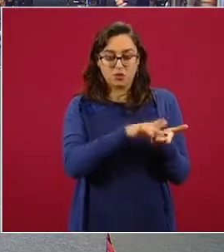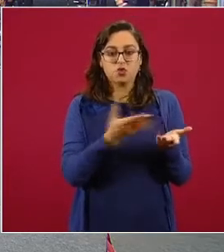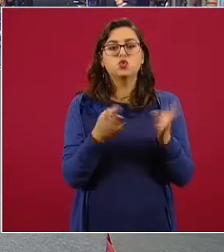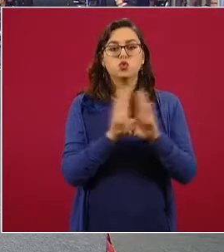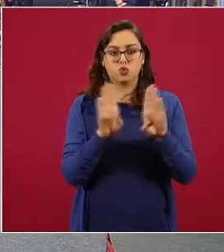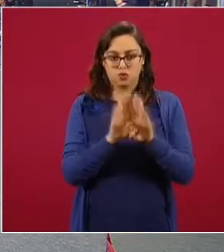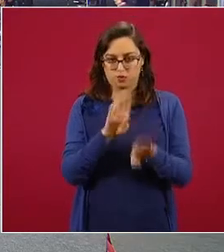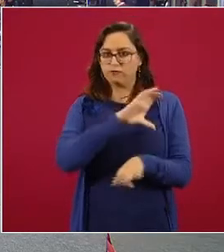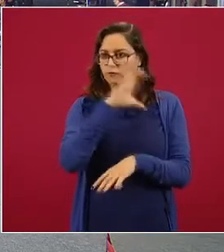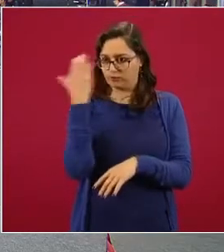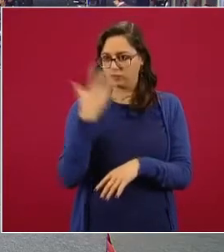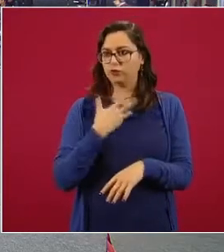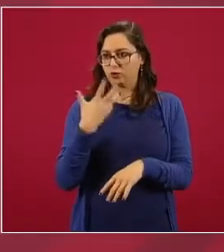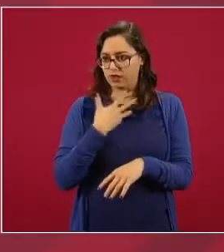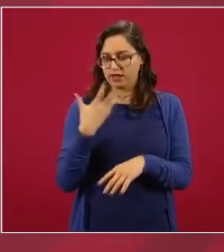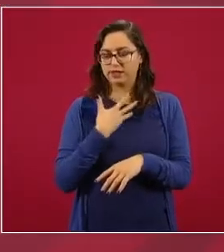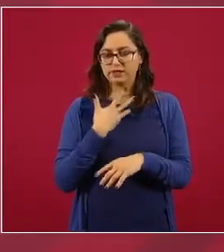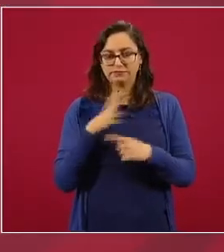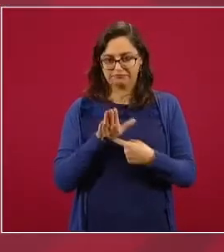como es también